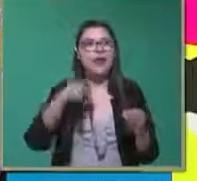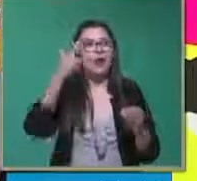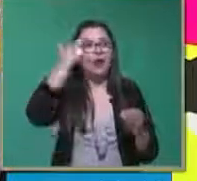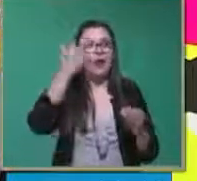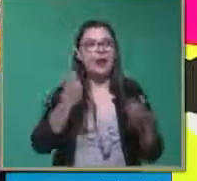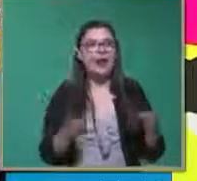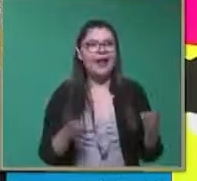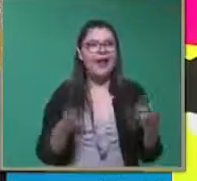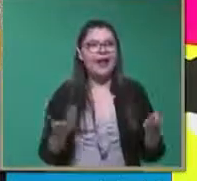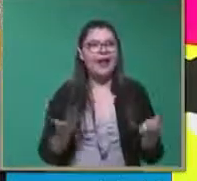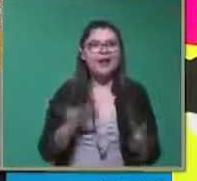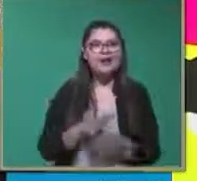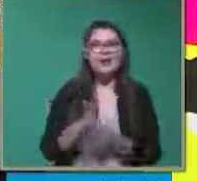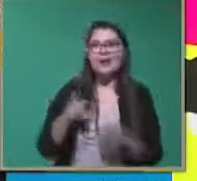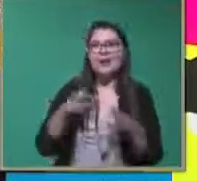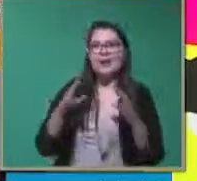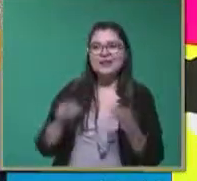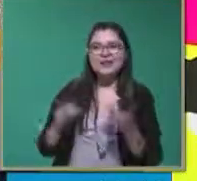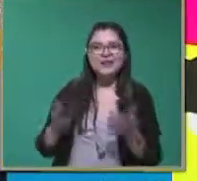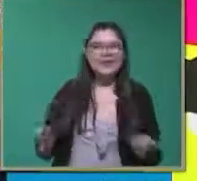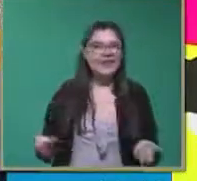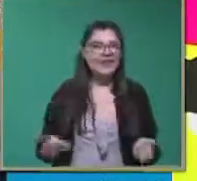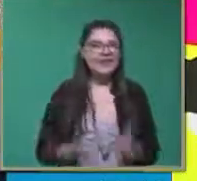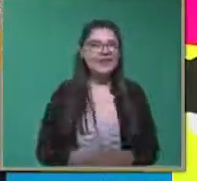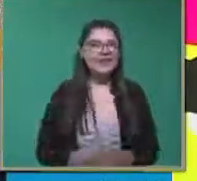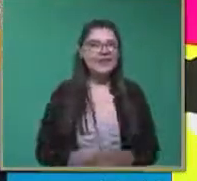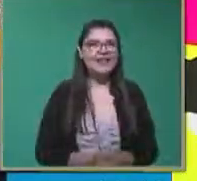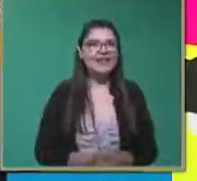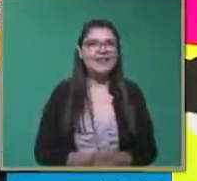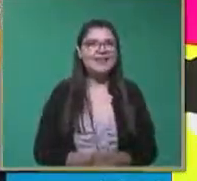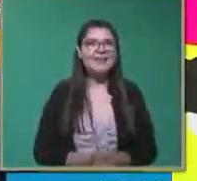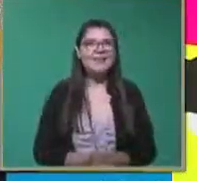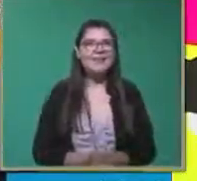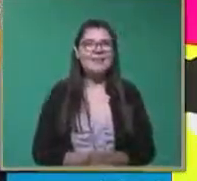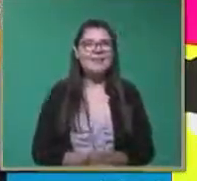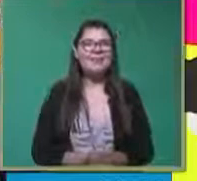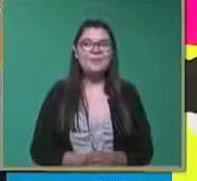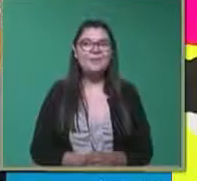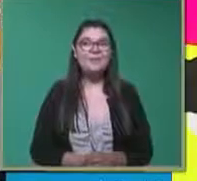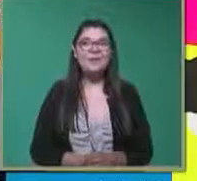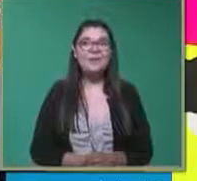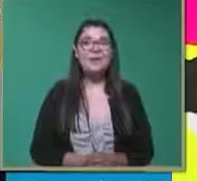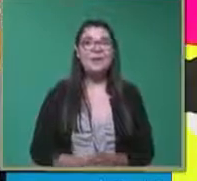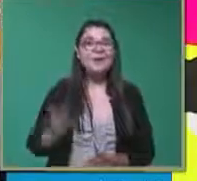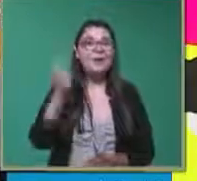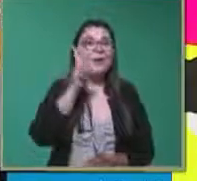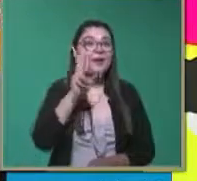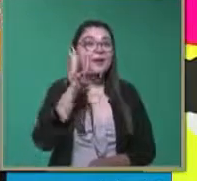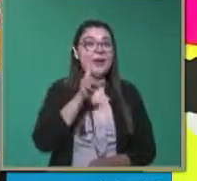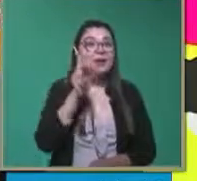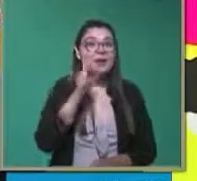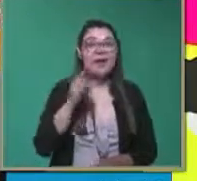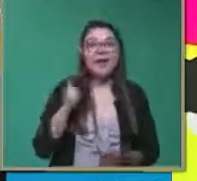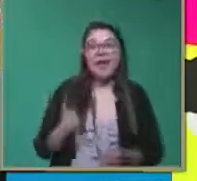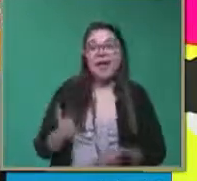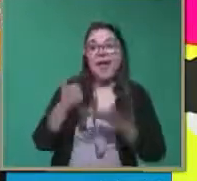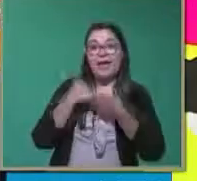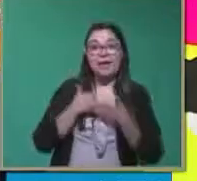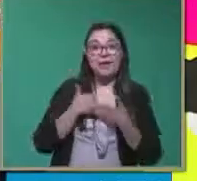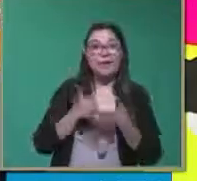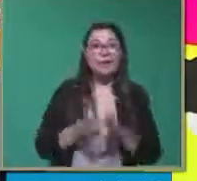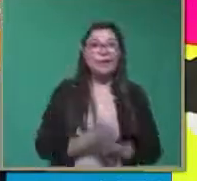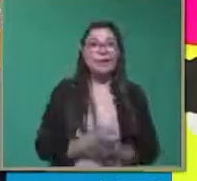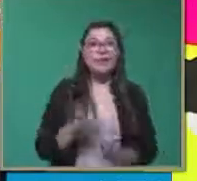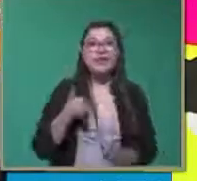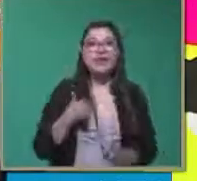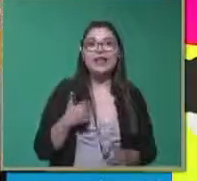Ya pasó un año y no nos acordamos. Es una canción muy famosa de mi hermano Bisbal. Niños, ayúdenos. Canción popular de mi hermanito David